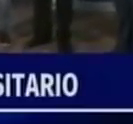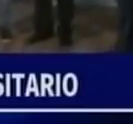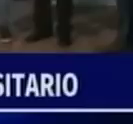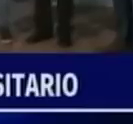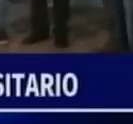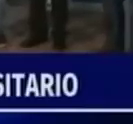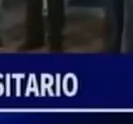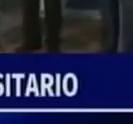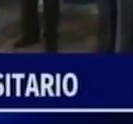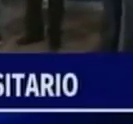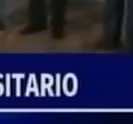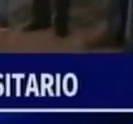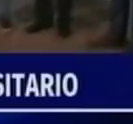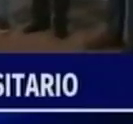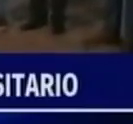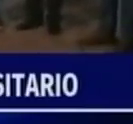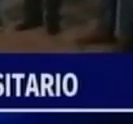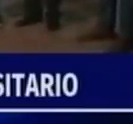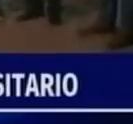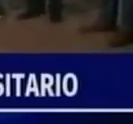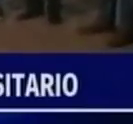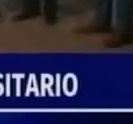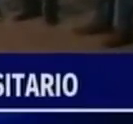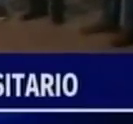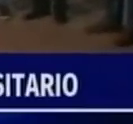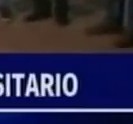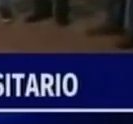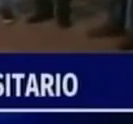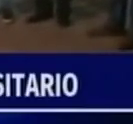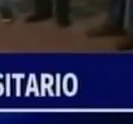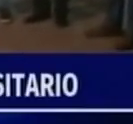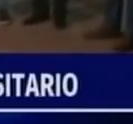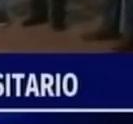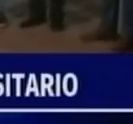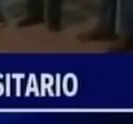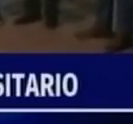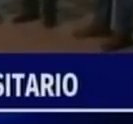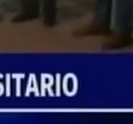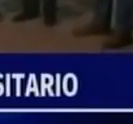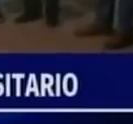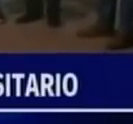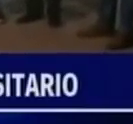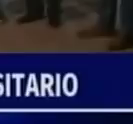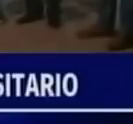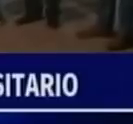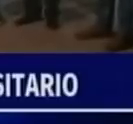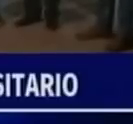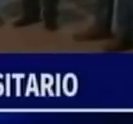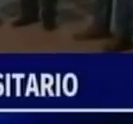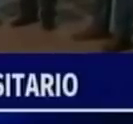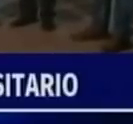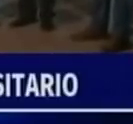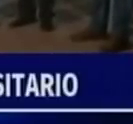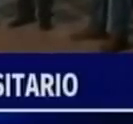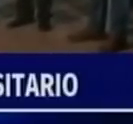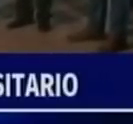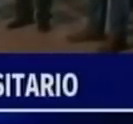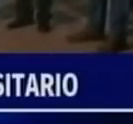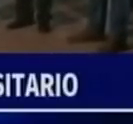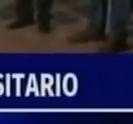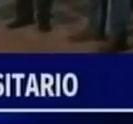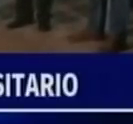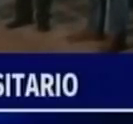de la Universidad Politécnica del Estado Portuguesa, magíster en gestión para la creación intelectual, egresado de la